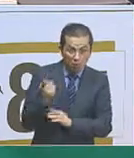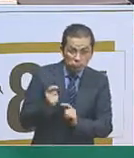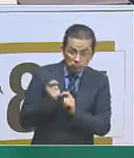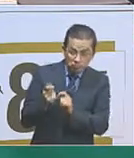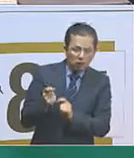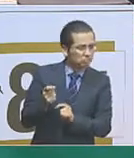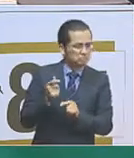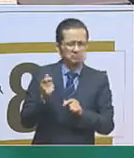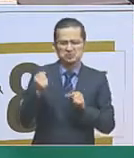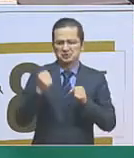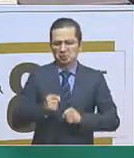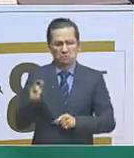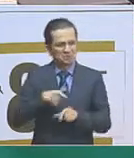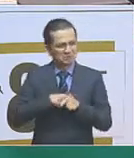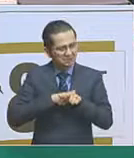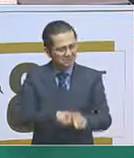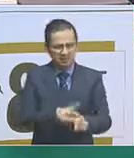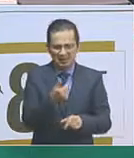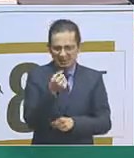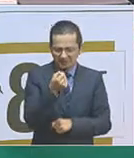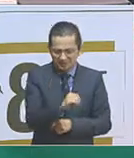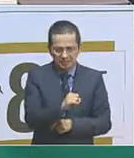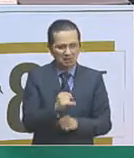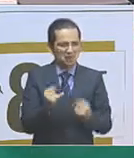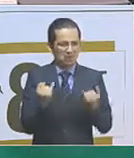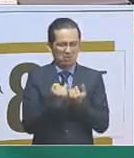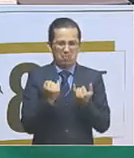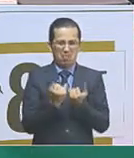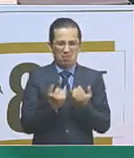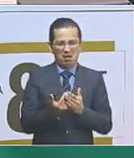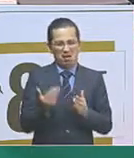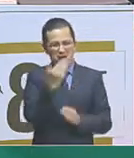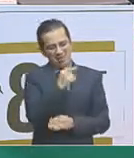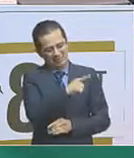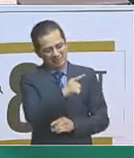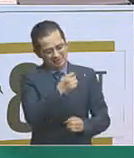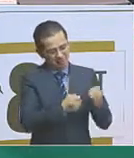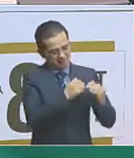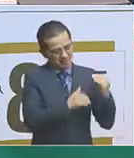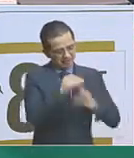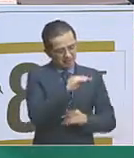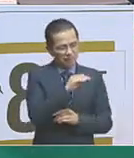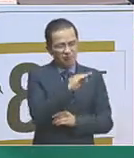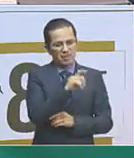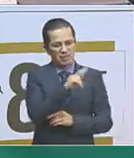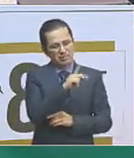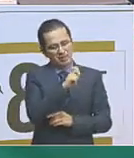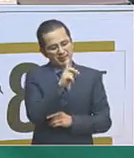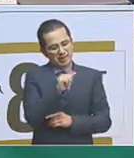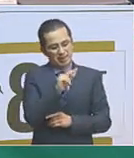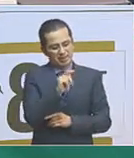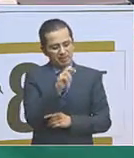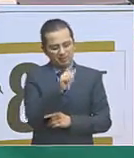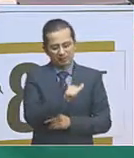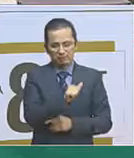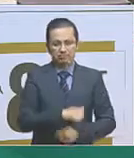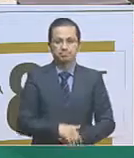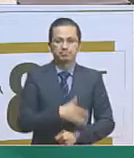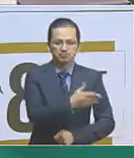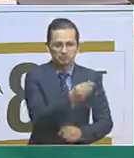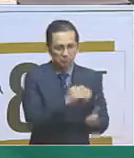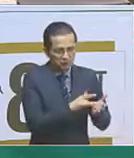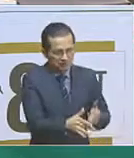como como así es y como lo hizo también en su momento el magistrado felipe de la mata muchísimas gracias y los mejores augurios